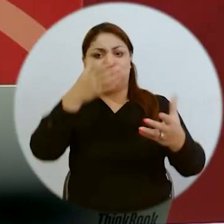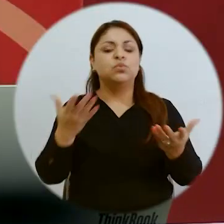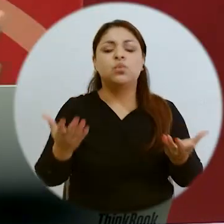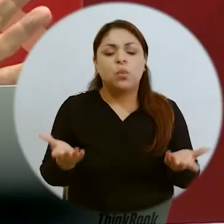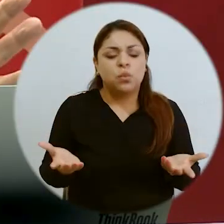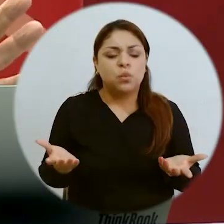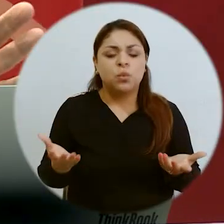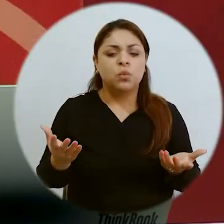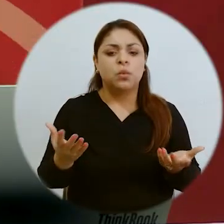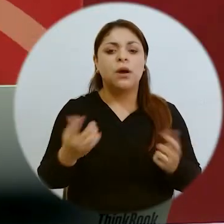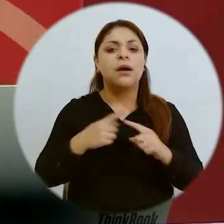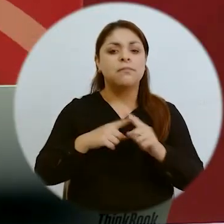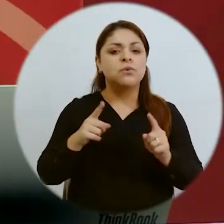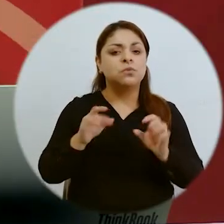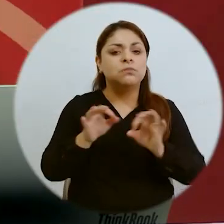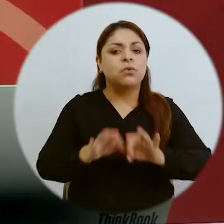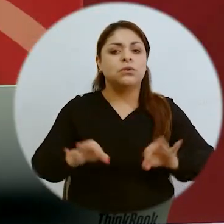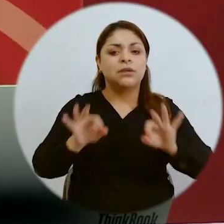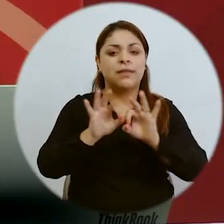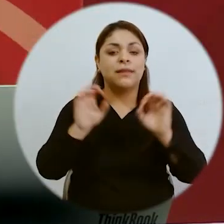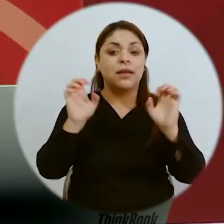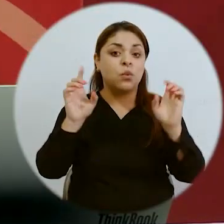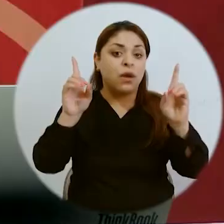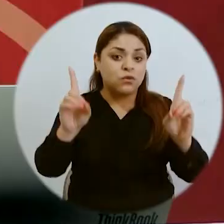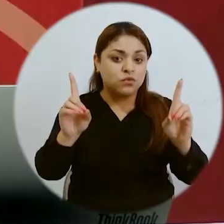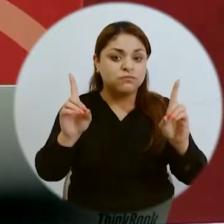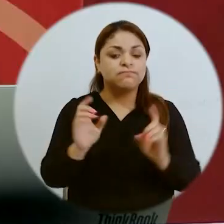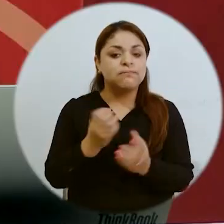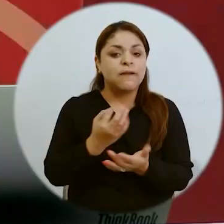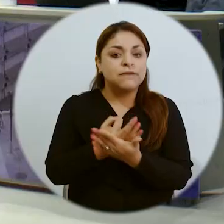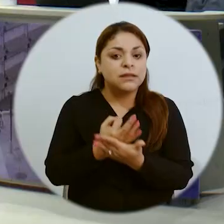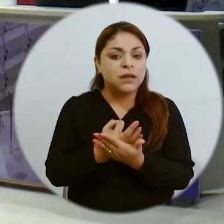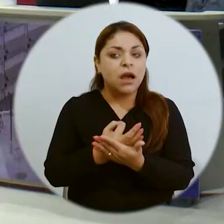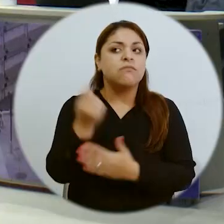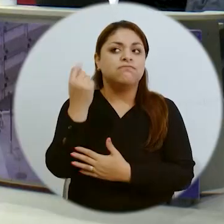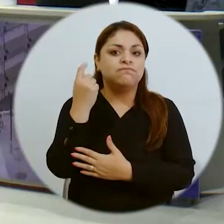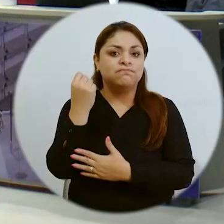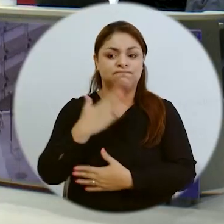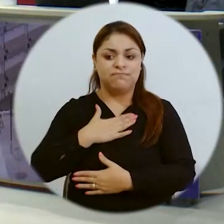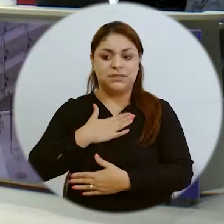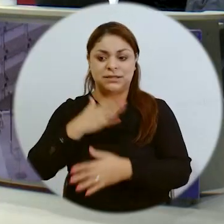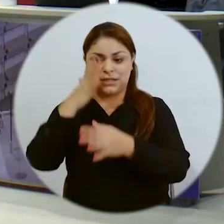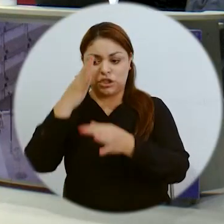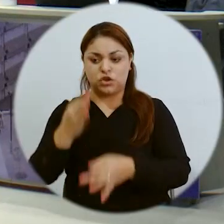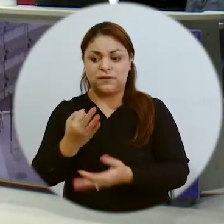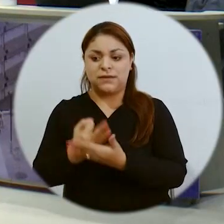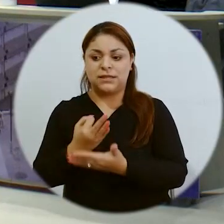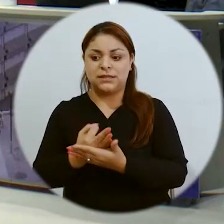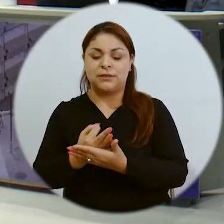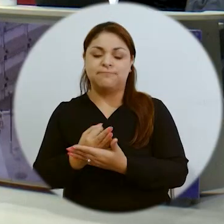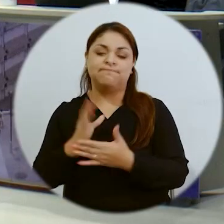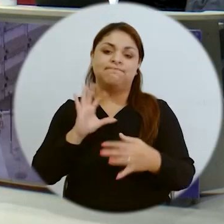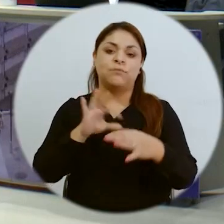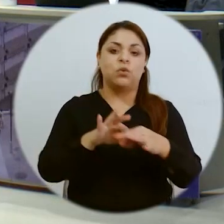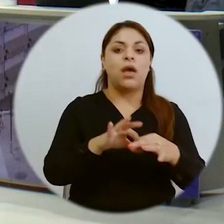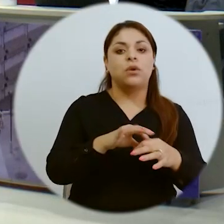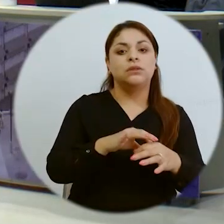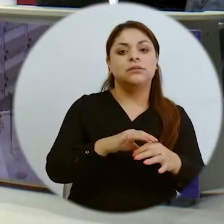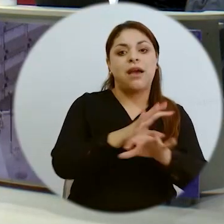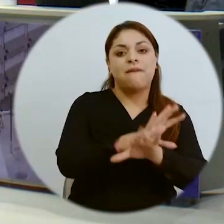posiblemente debo coincidir con Welmer en que ahí hace falta política pública. Ahí hace falta política